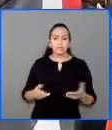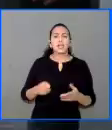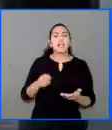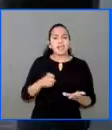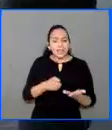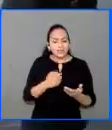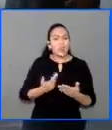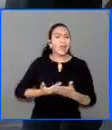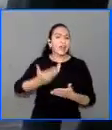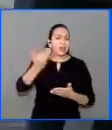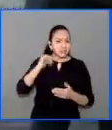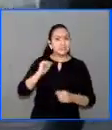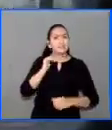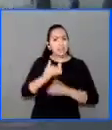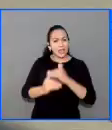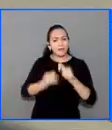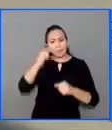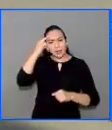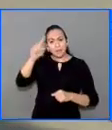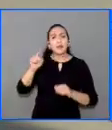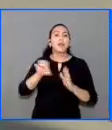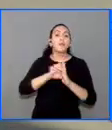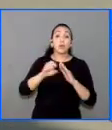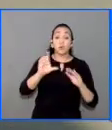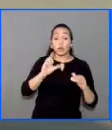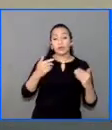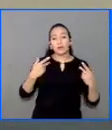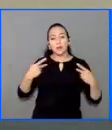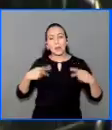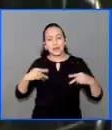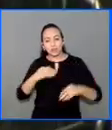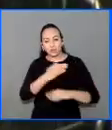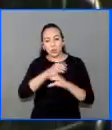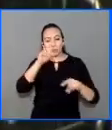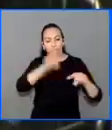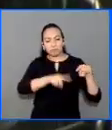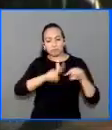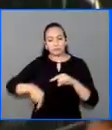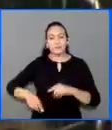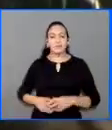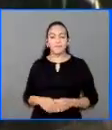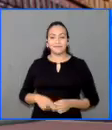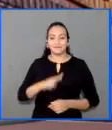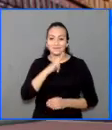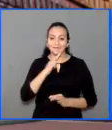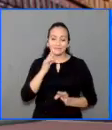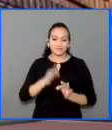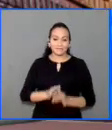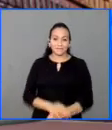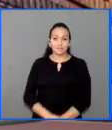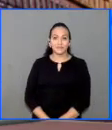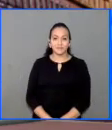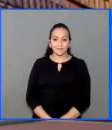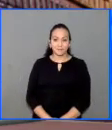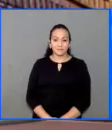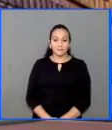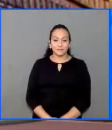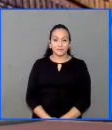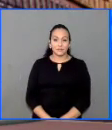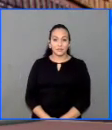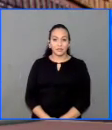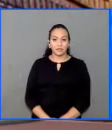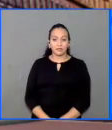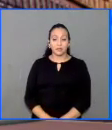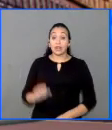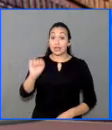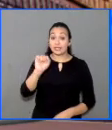contra los desalojos forzosos. Para el canal del Poder Judicial de la Federación, Mario López Peña. Este sábado 15 de marzo,